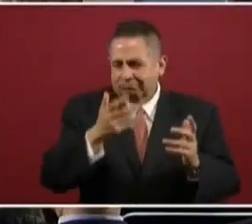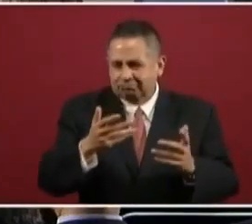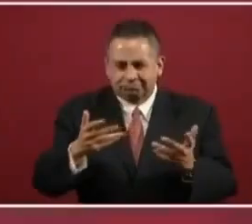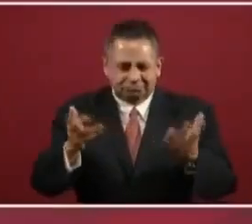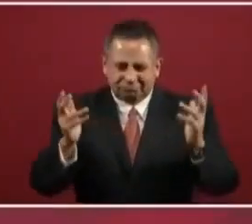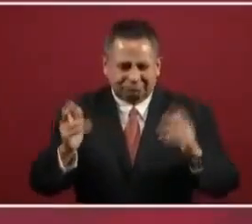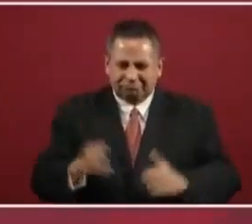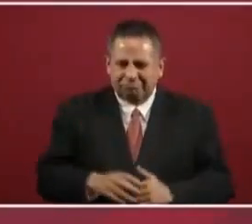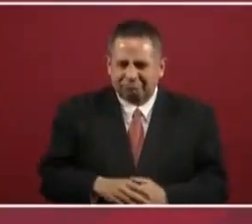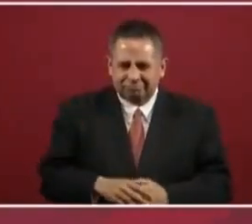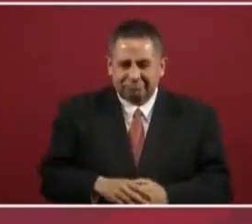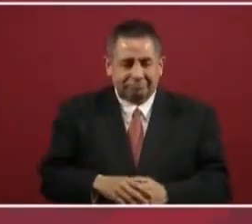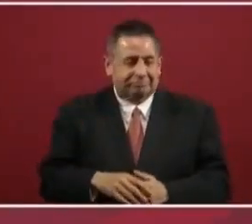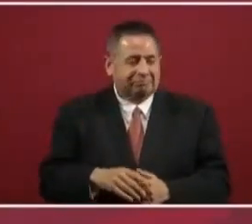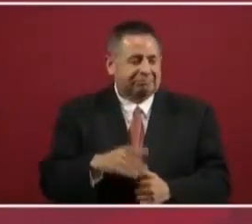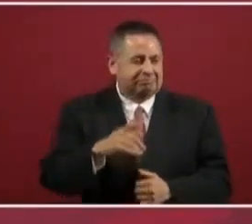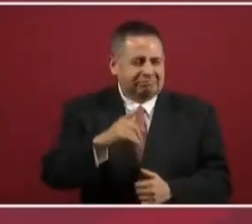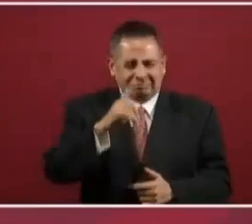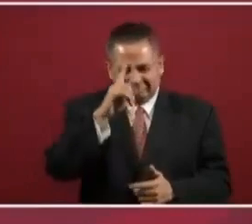corruptos